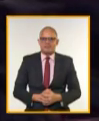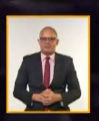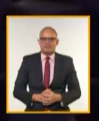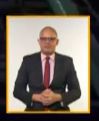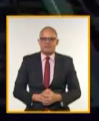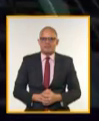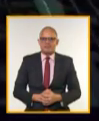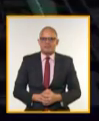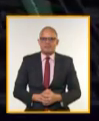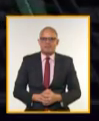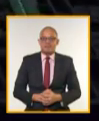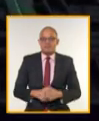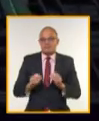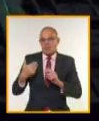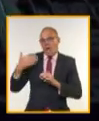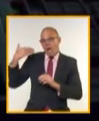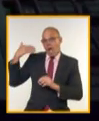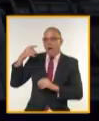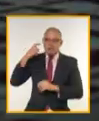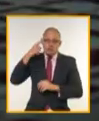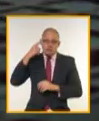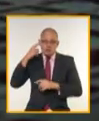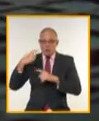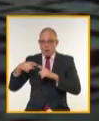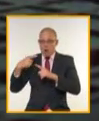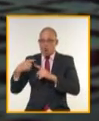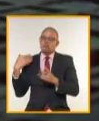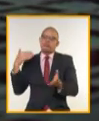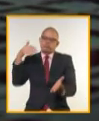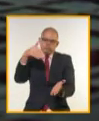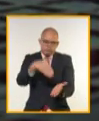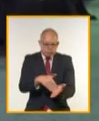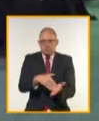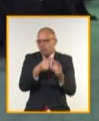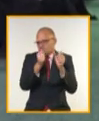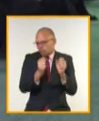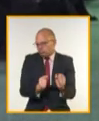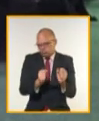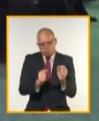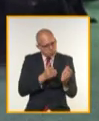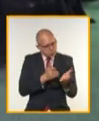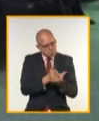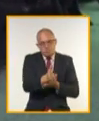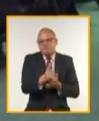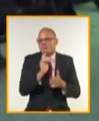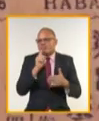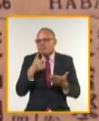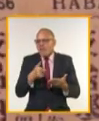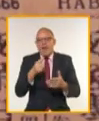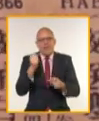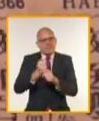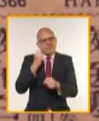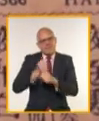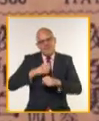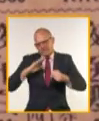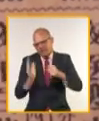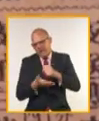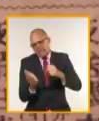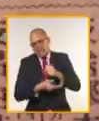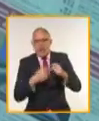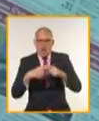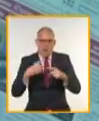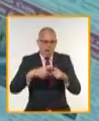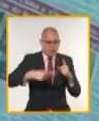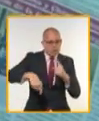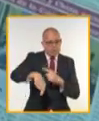Llegaron para quedarse. Entre la caña, los oficios, la música y los altares, los chinos de Cuba mezclaron lengua y destino, y